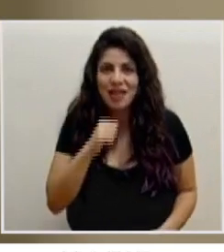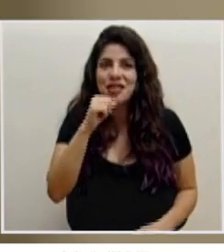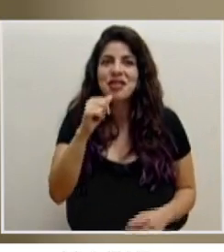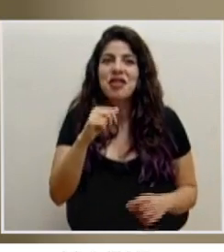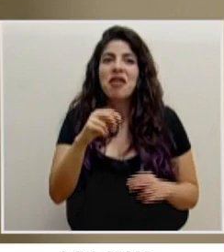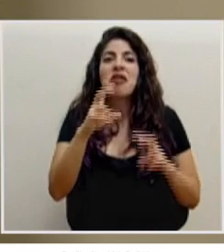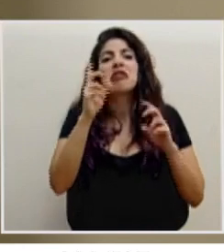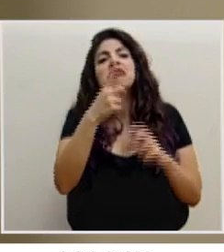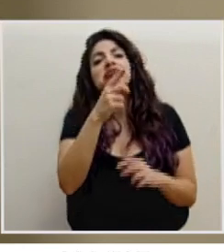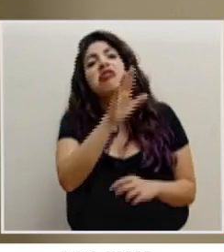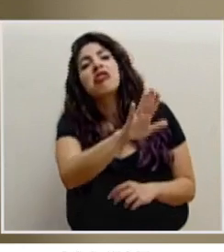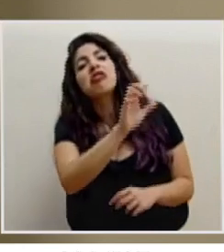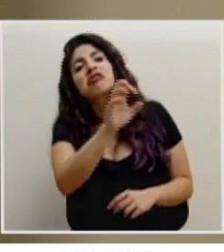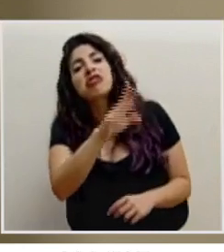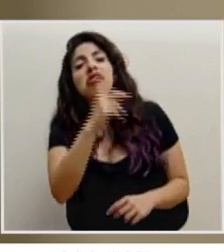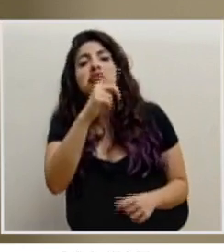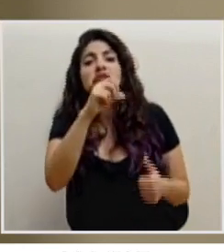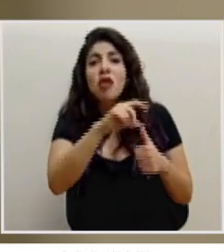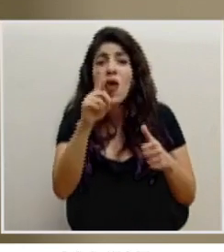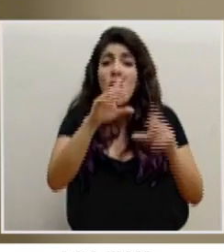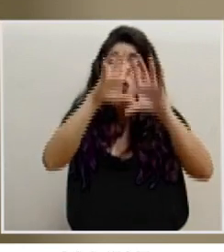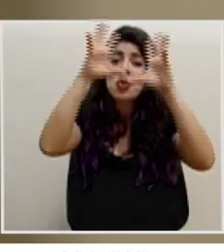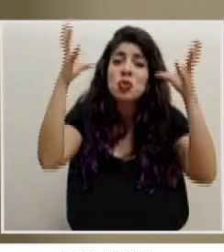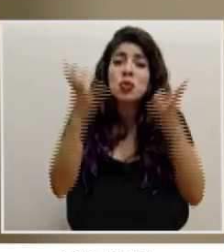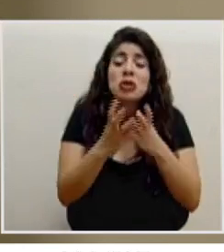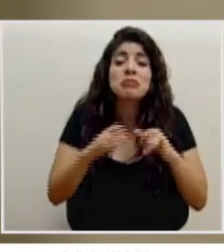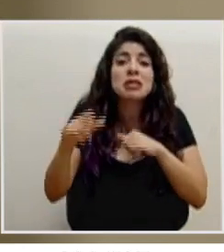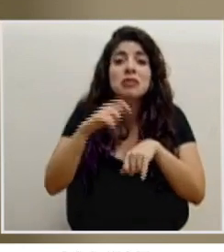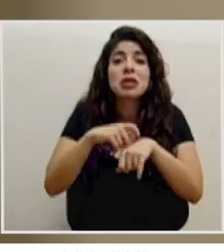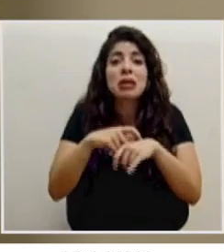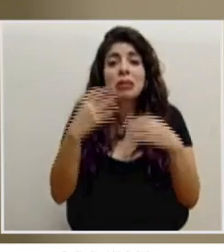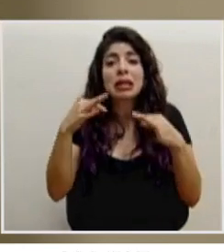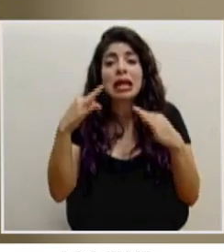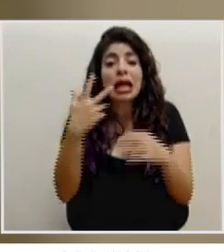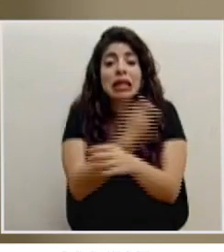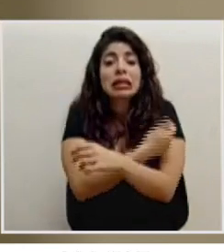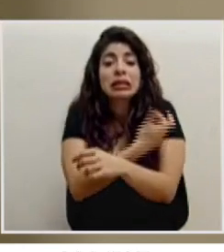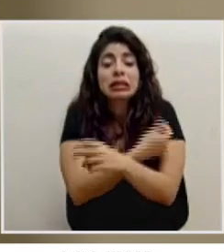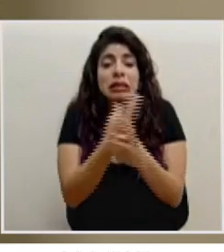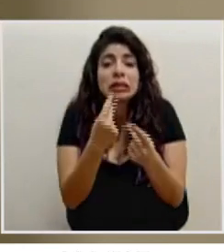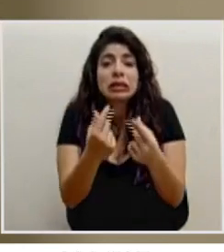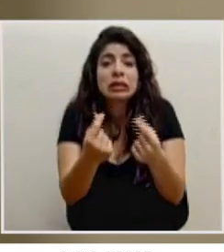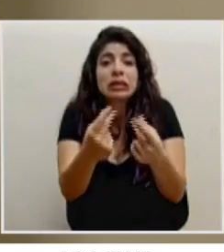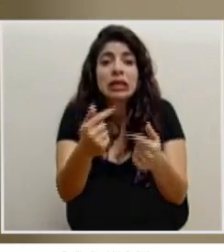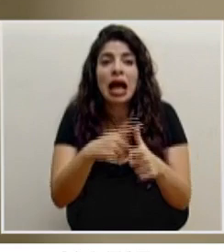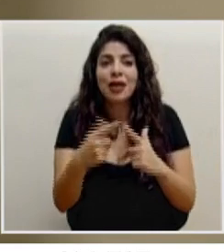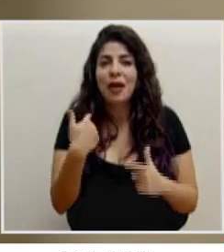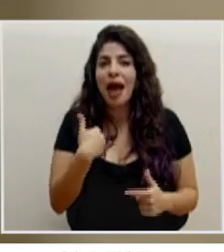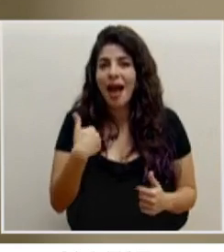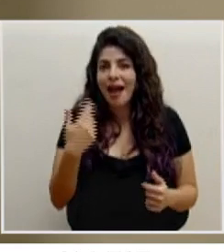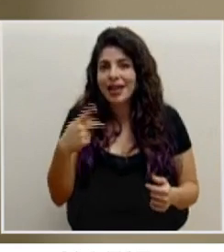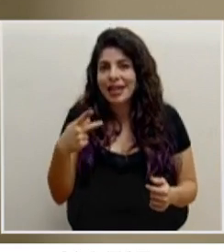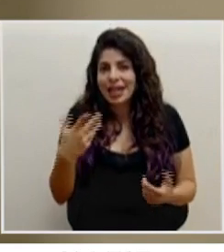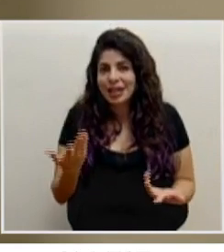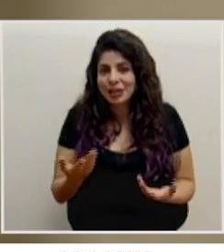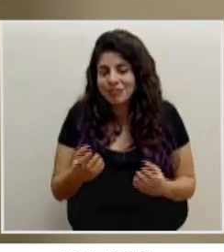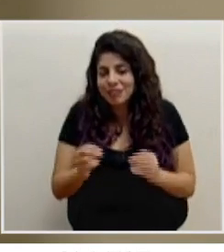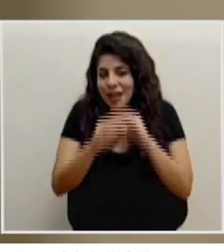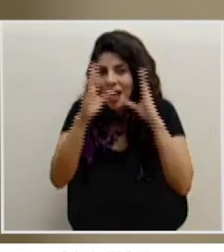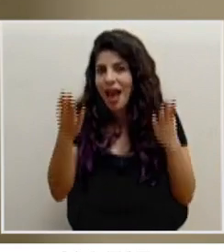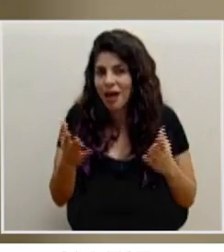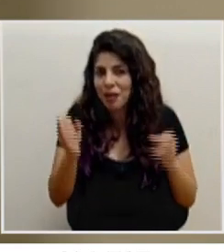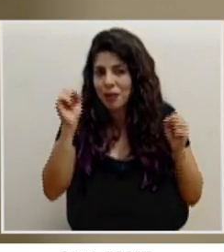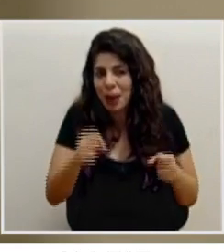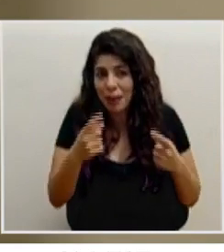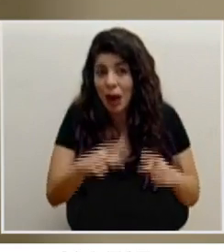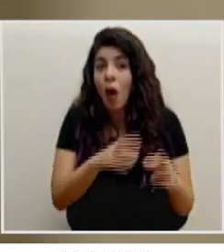de Centroamérica, de Costa Rica. Todo el mundo está tratando de conseguir la inmunidad de rebaño lo antes posible. Entonces aquí hay riesgos claros que pueden materializarse,